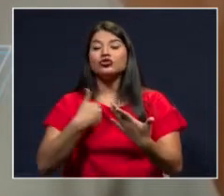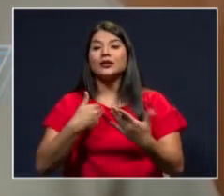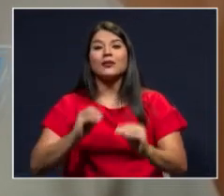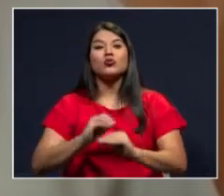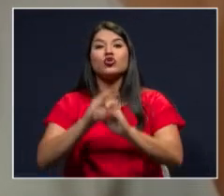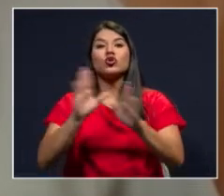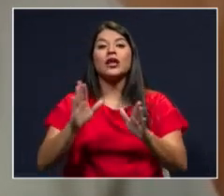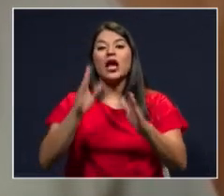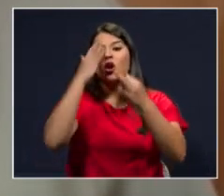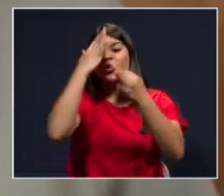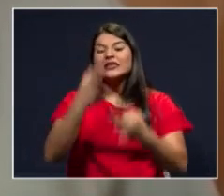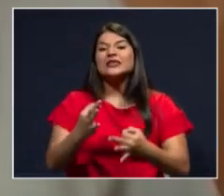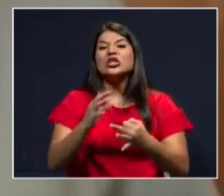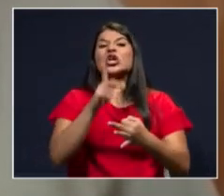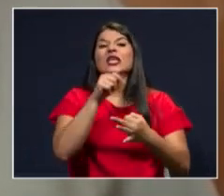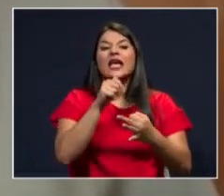portuaria.